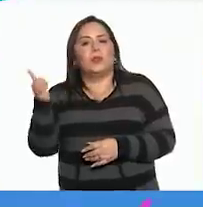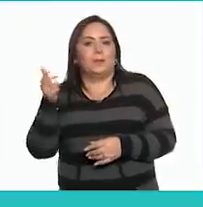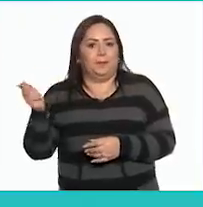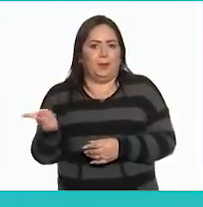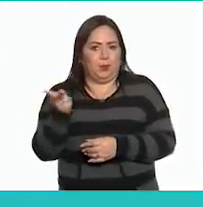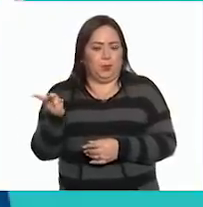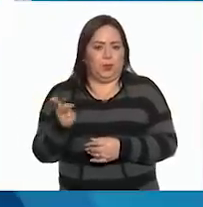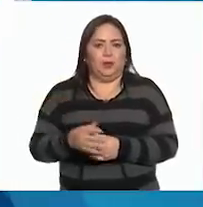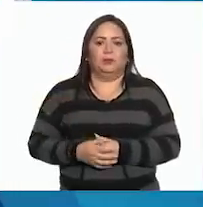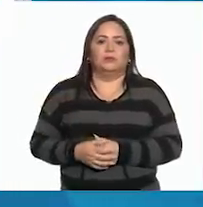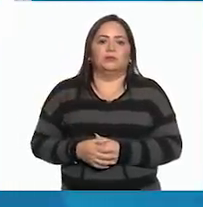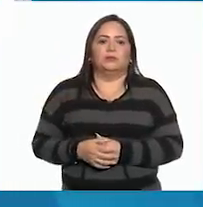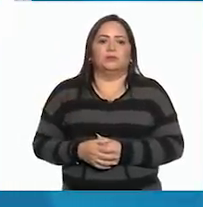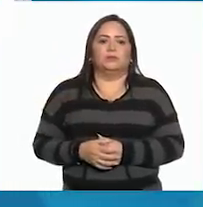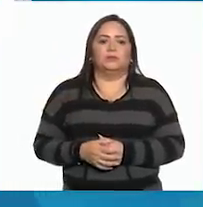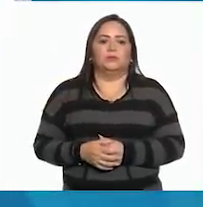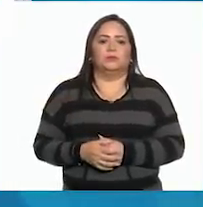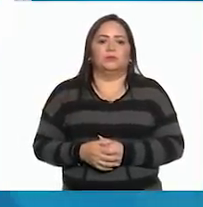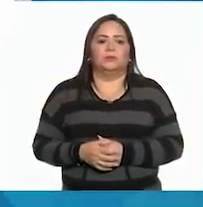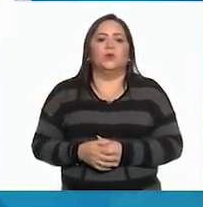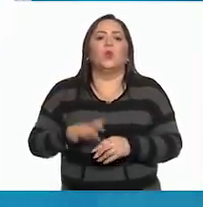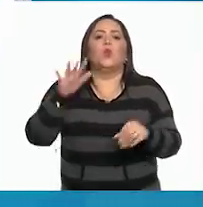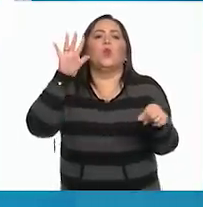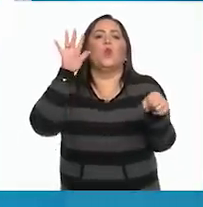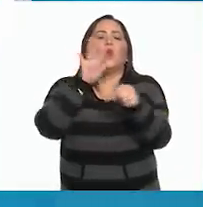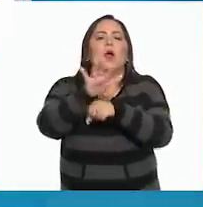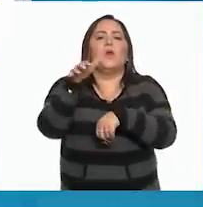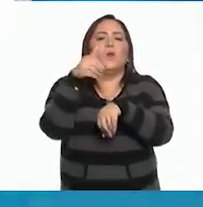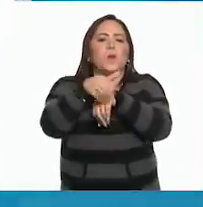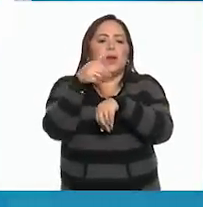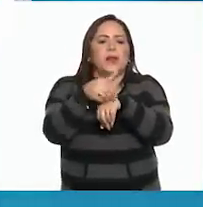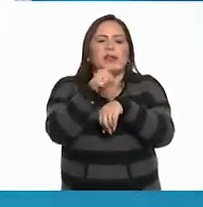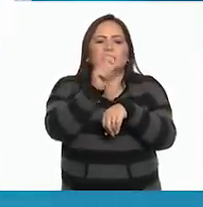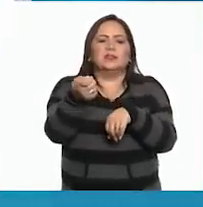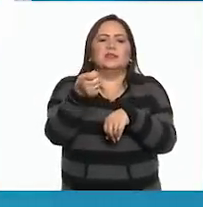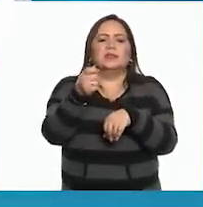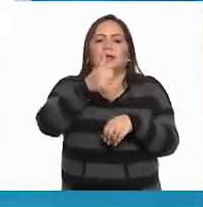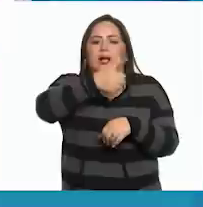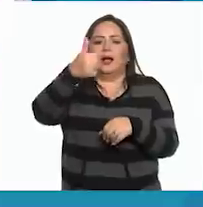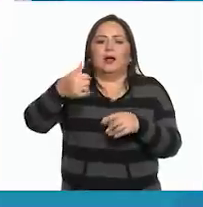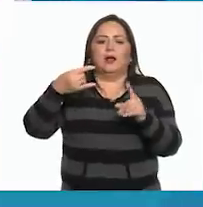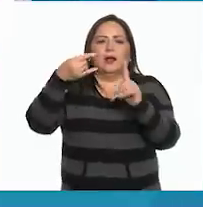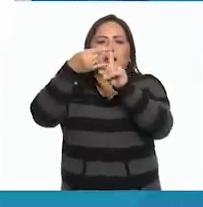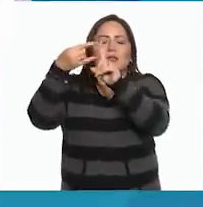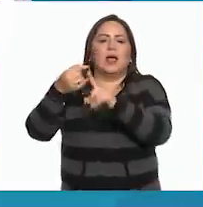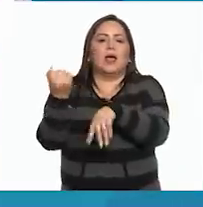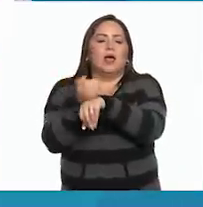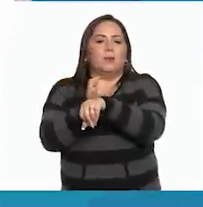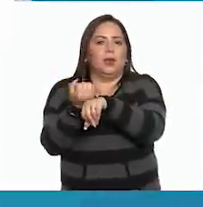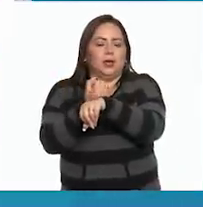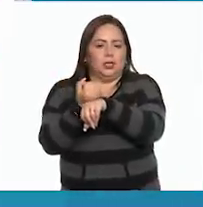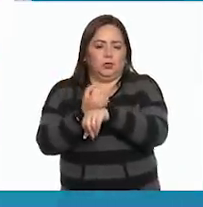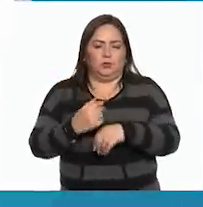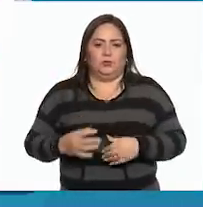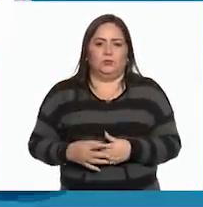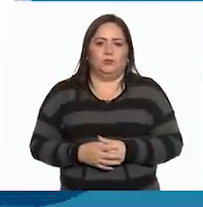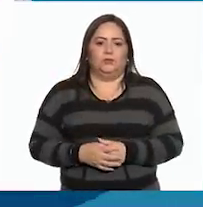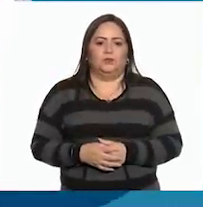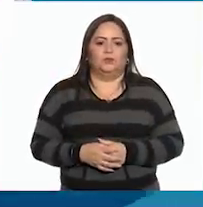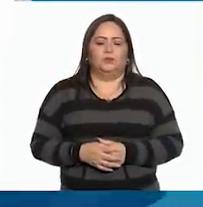pregunta. Muy bien. ¿Cuál es la sucesión numérica que representa la cantidad de cuadros